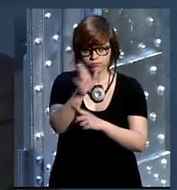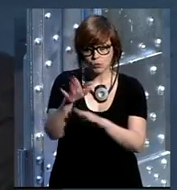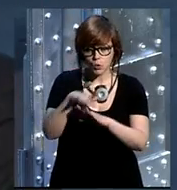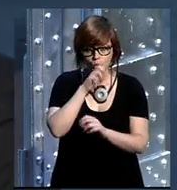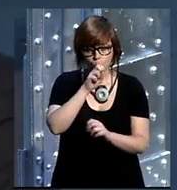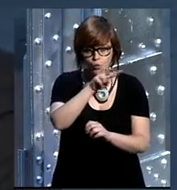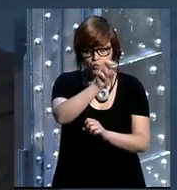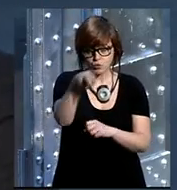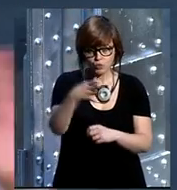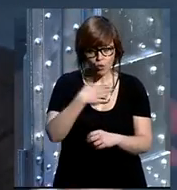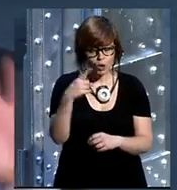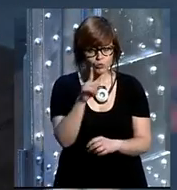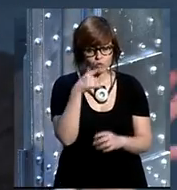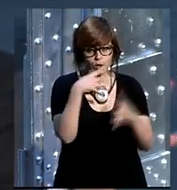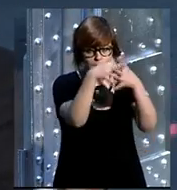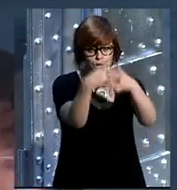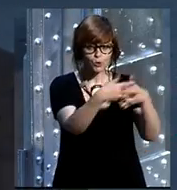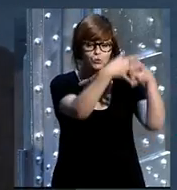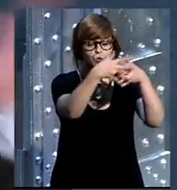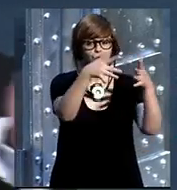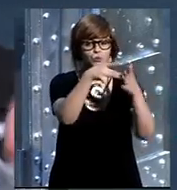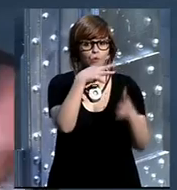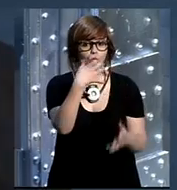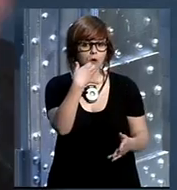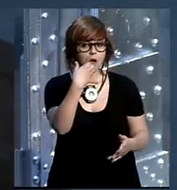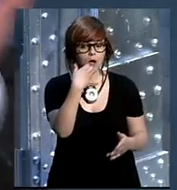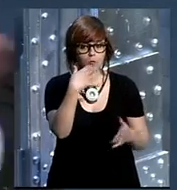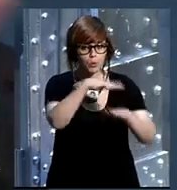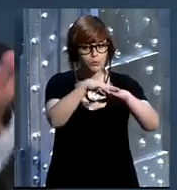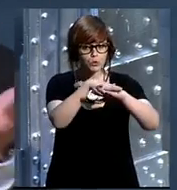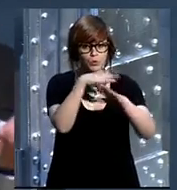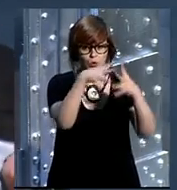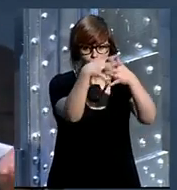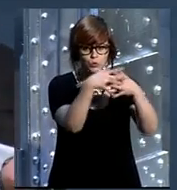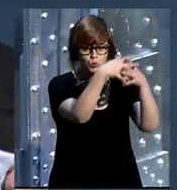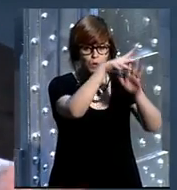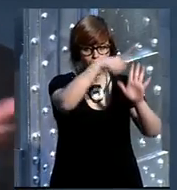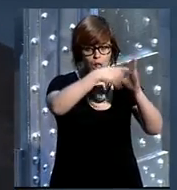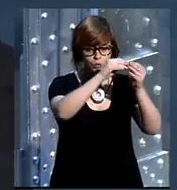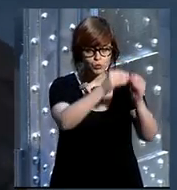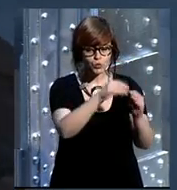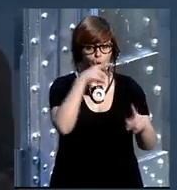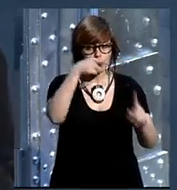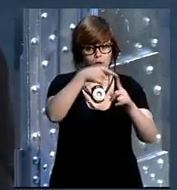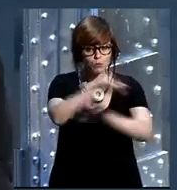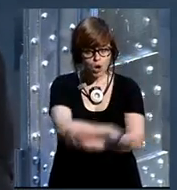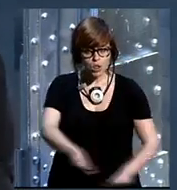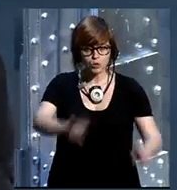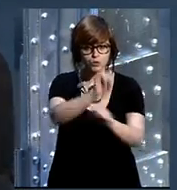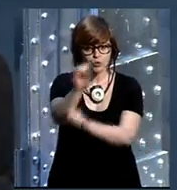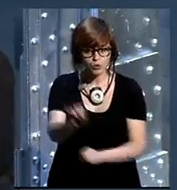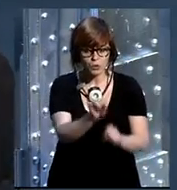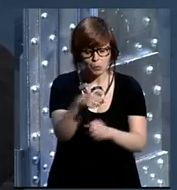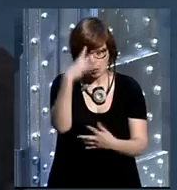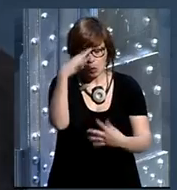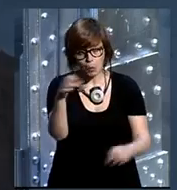queremos. En Estados Unidos tenemos uno de los ejemplos. En Estados Unidos crearon una legislación para proteger a los niños. Era bastante